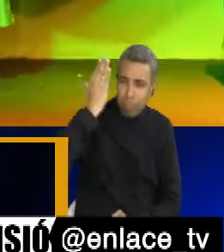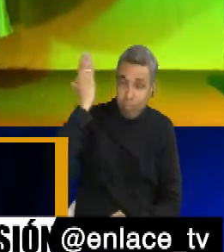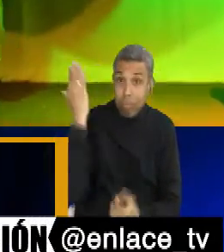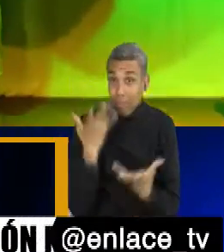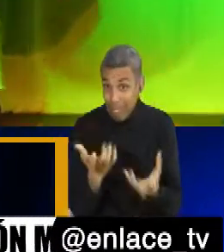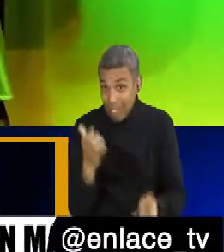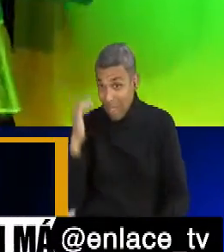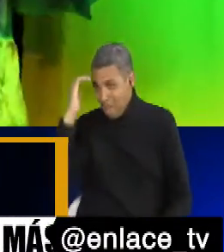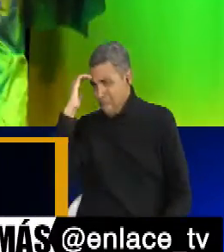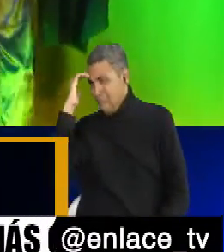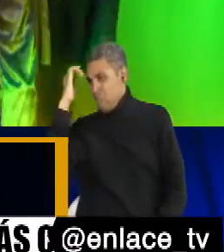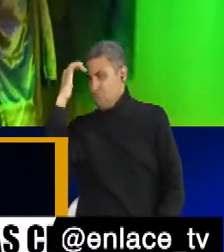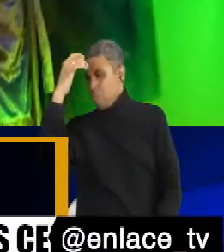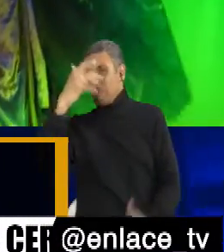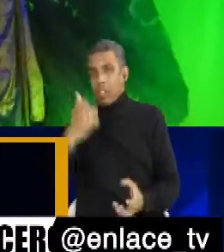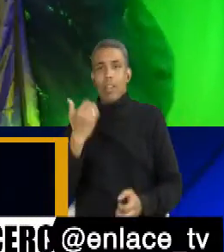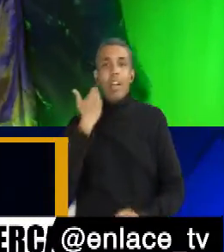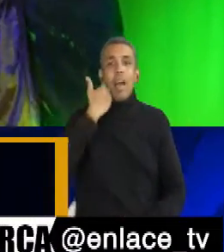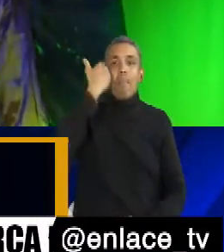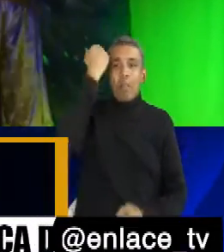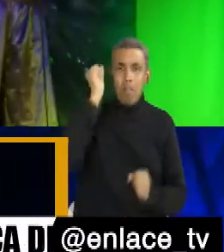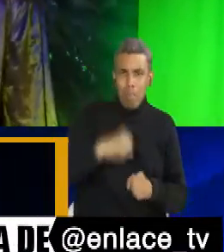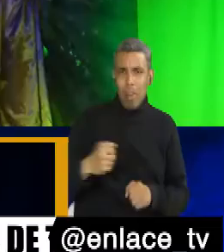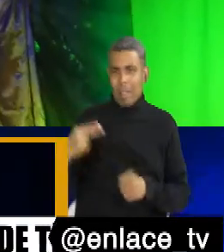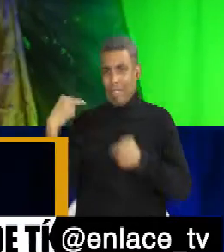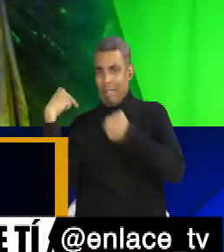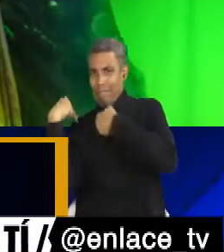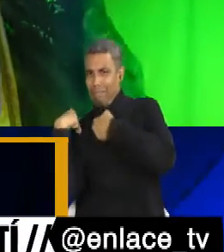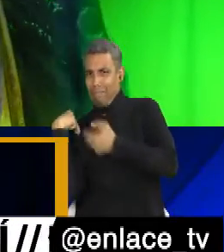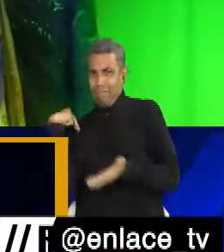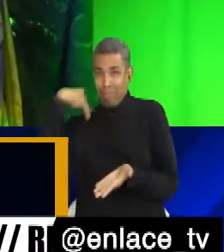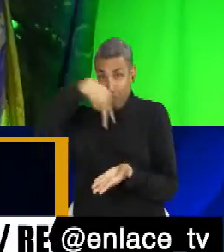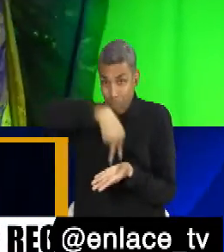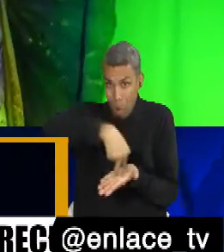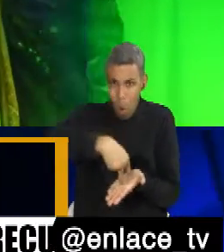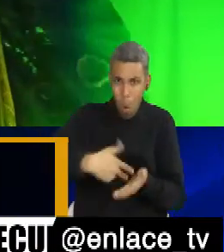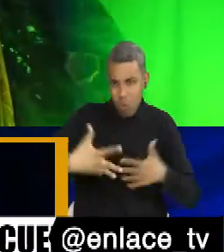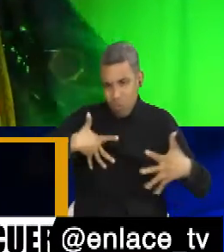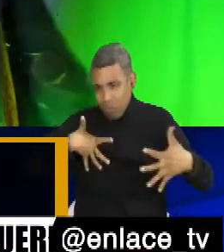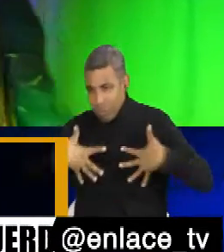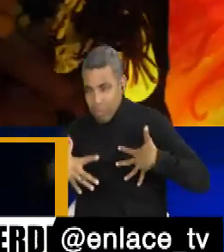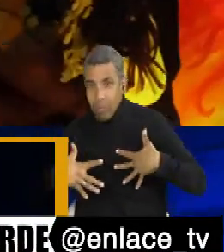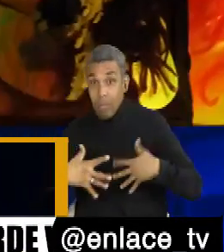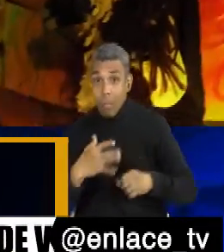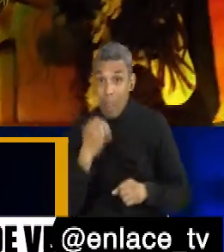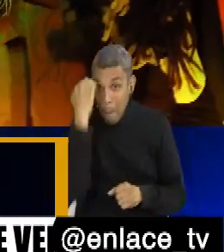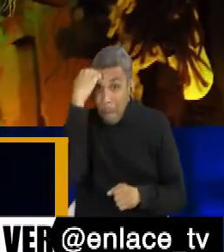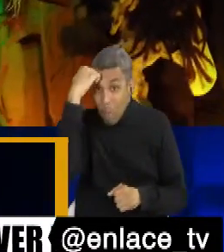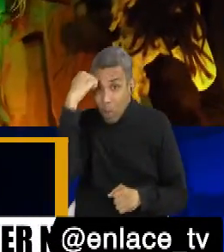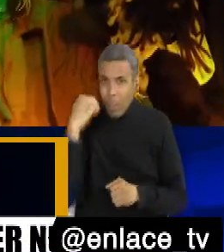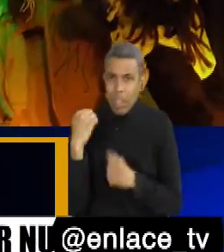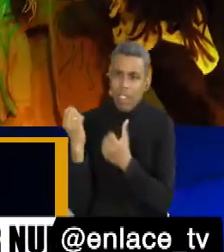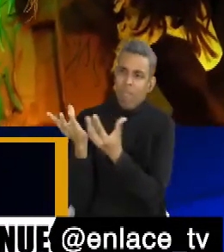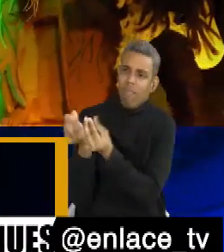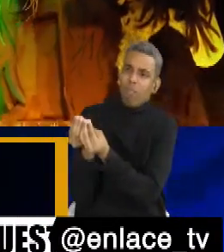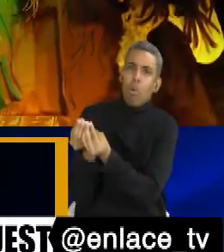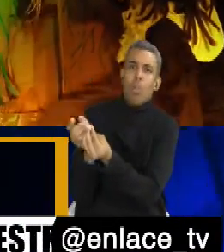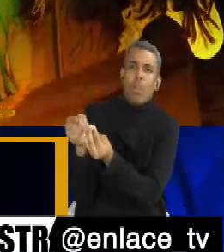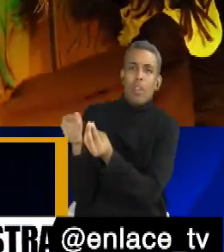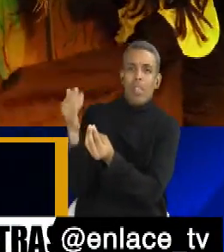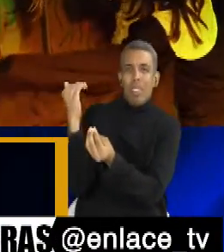puedan profundizar en la actuación. Tendremos allí maestros que han sido formados en la Universidad del